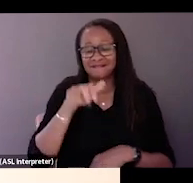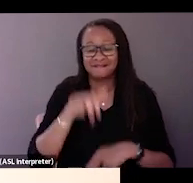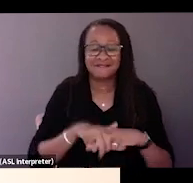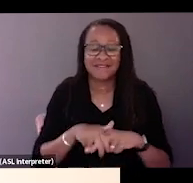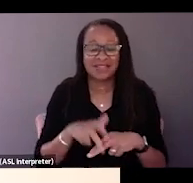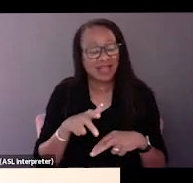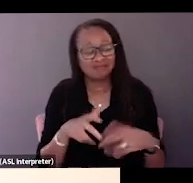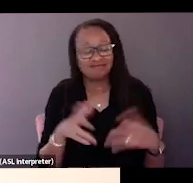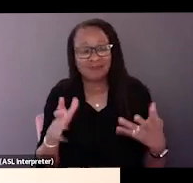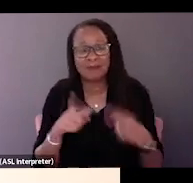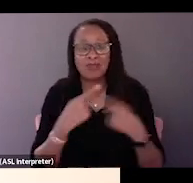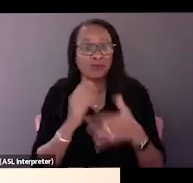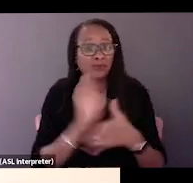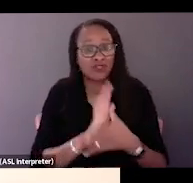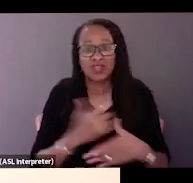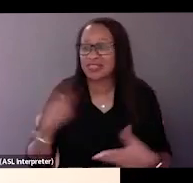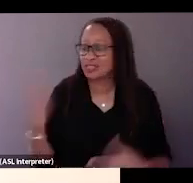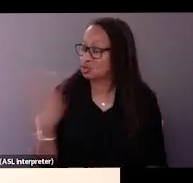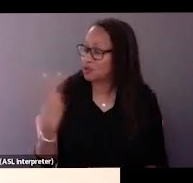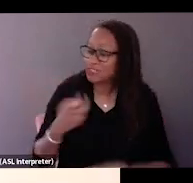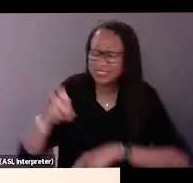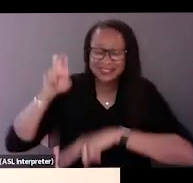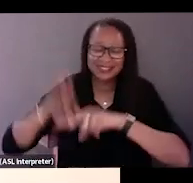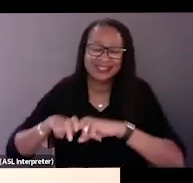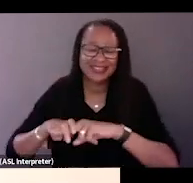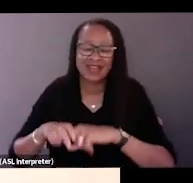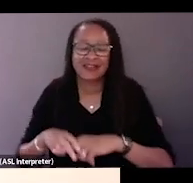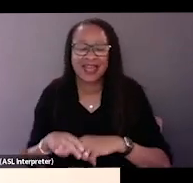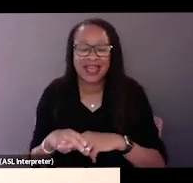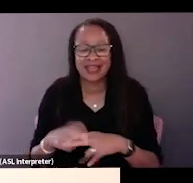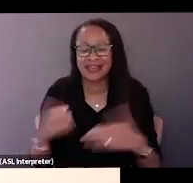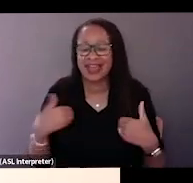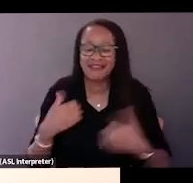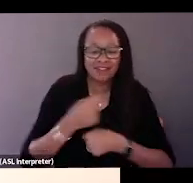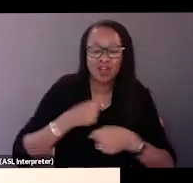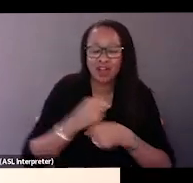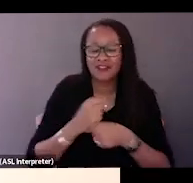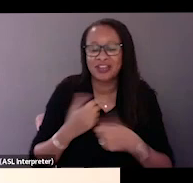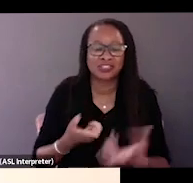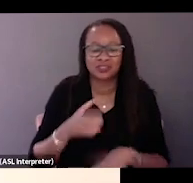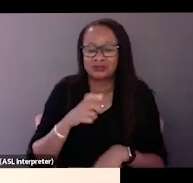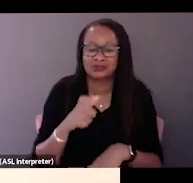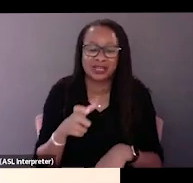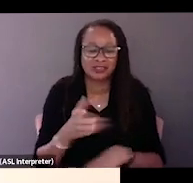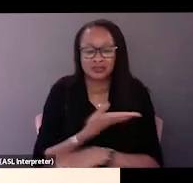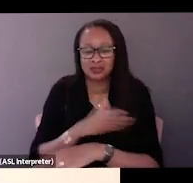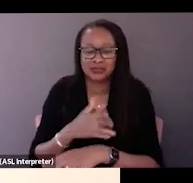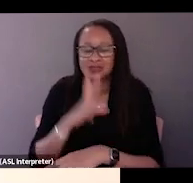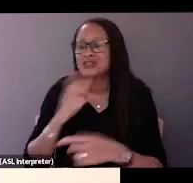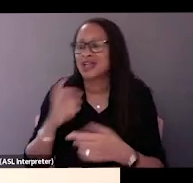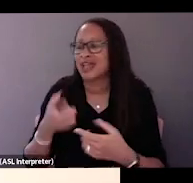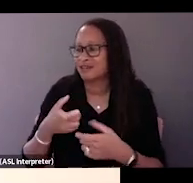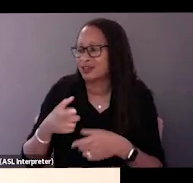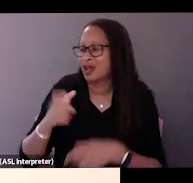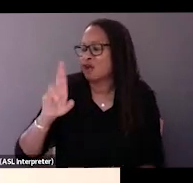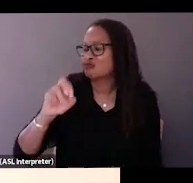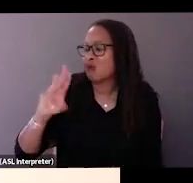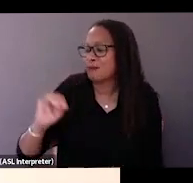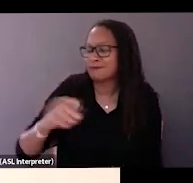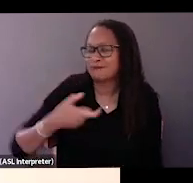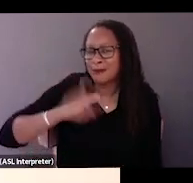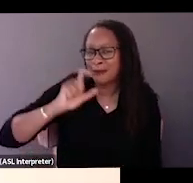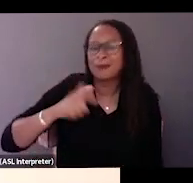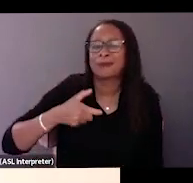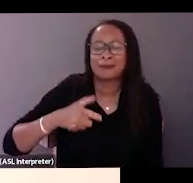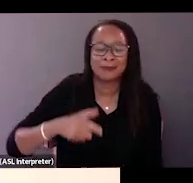la música y sobre ser mujer en Cuba o en el mundo.